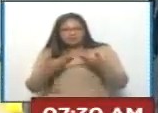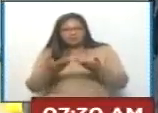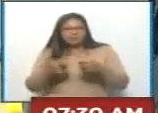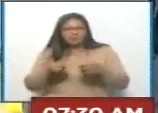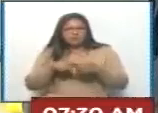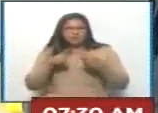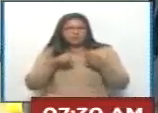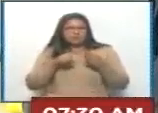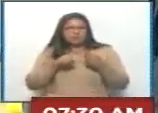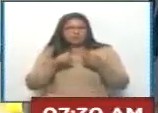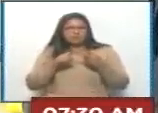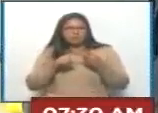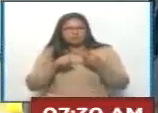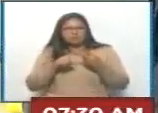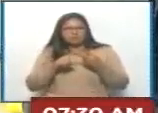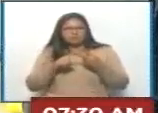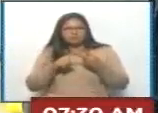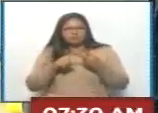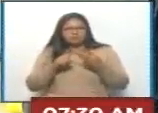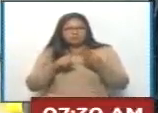dos. Número tres.